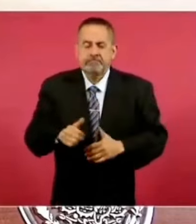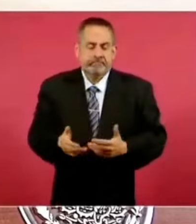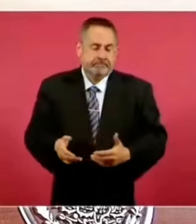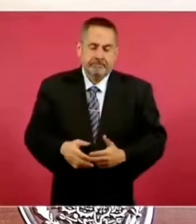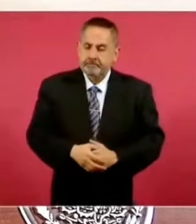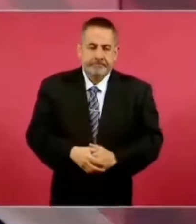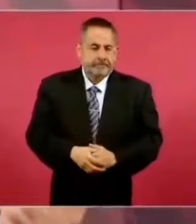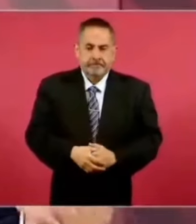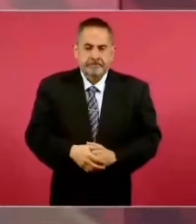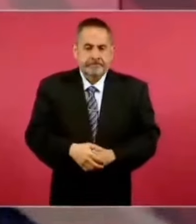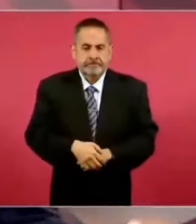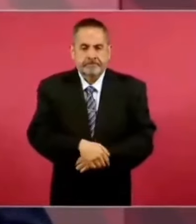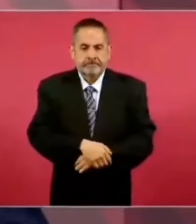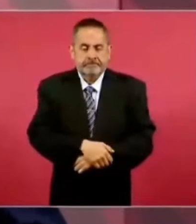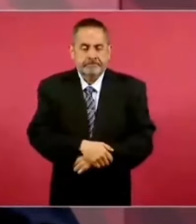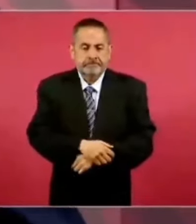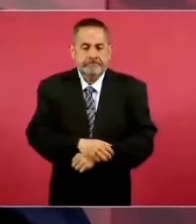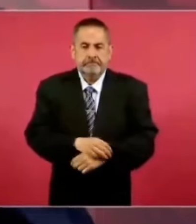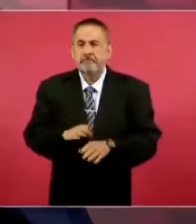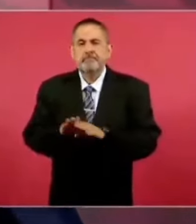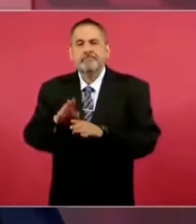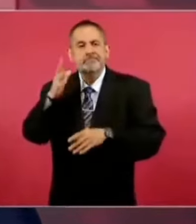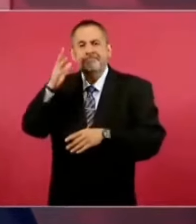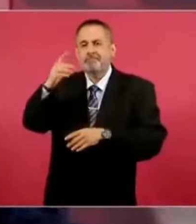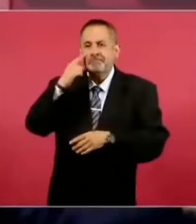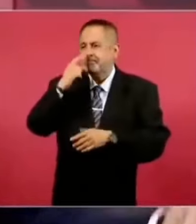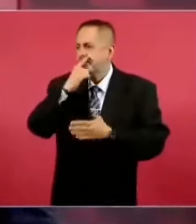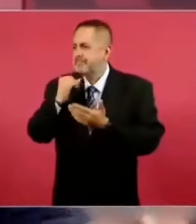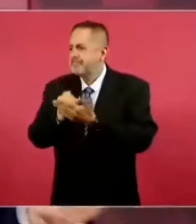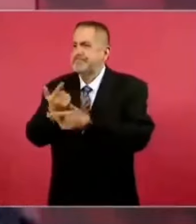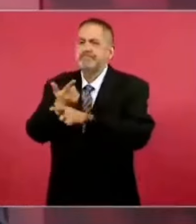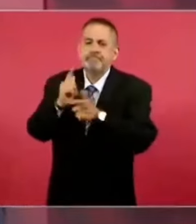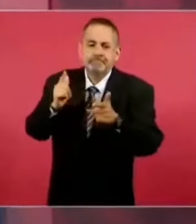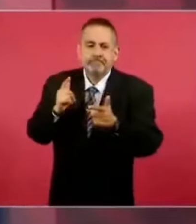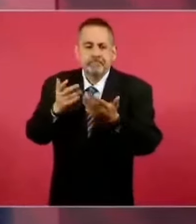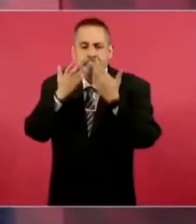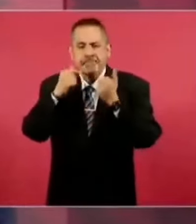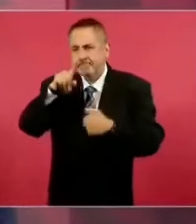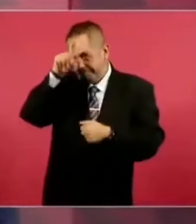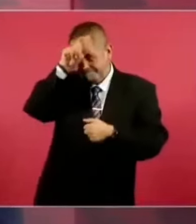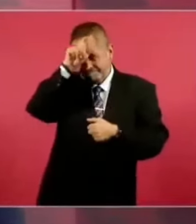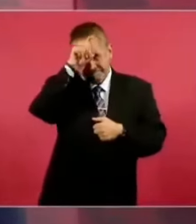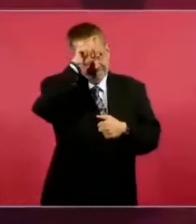¿Cómo vamos a consolidar la democracia si no hay información?